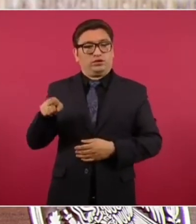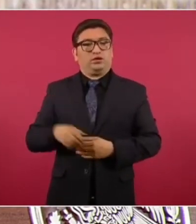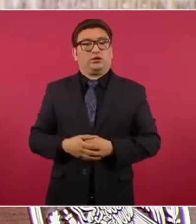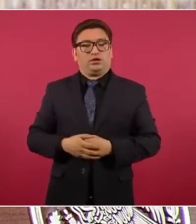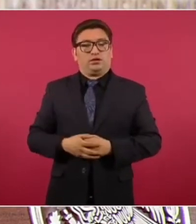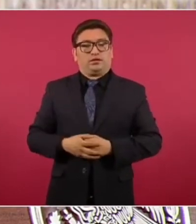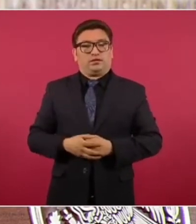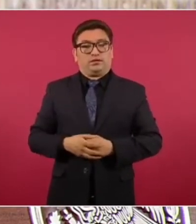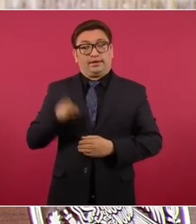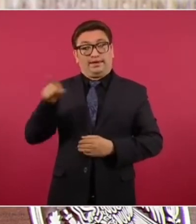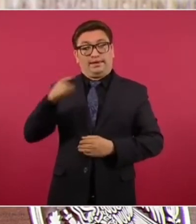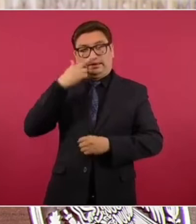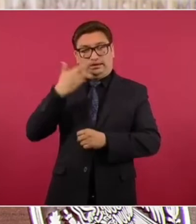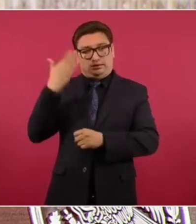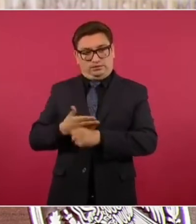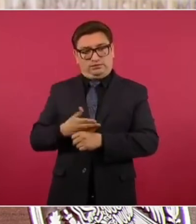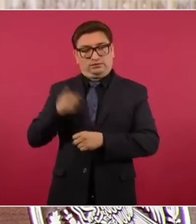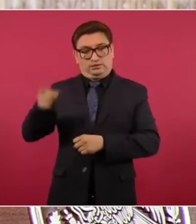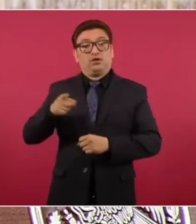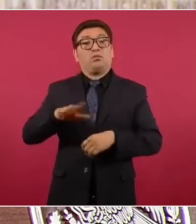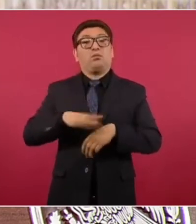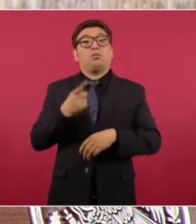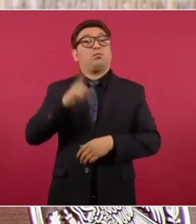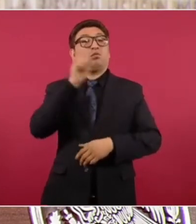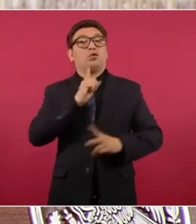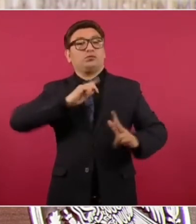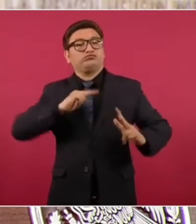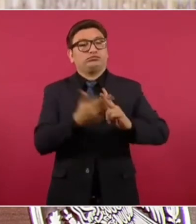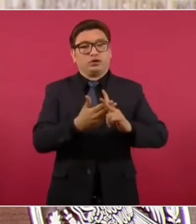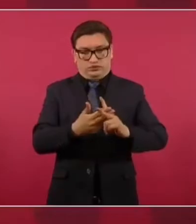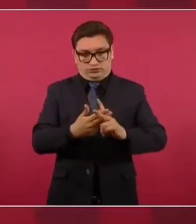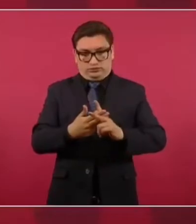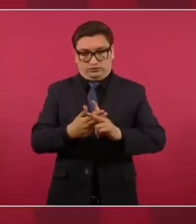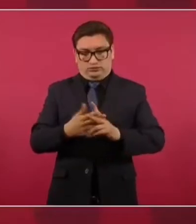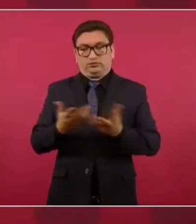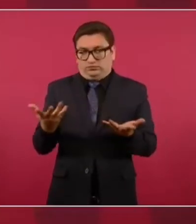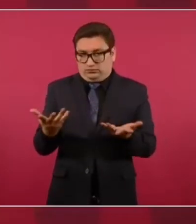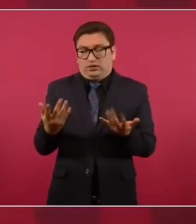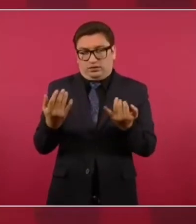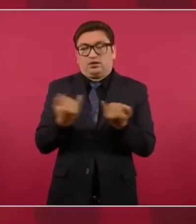a un responsable de feminicidio en todo el país.